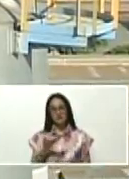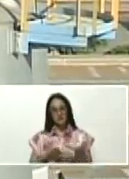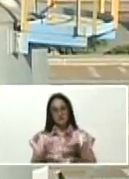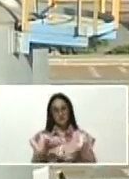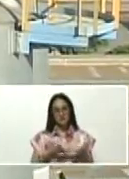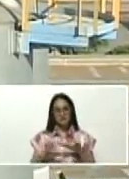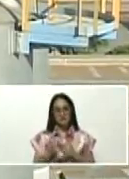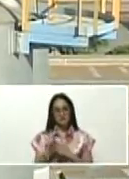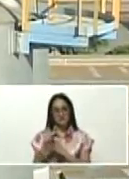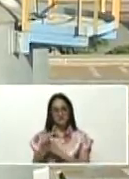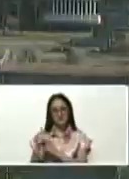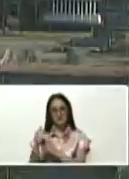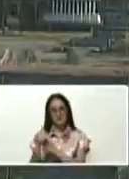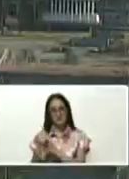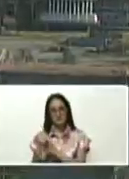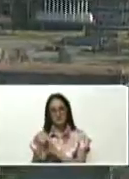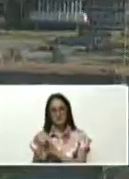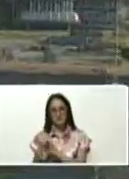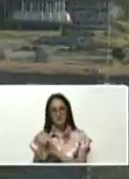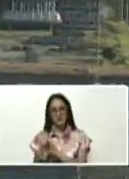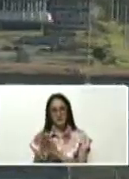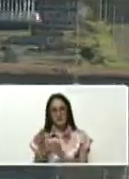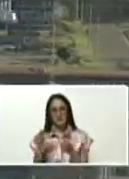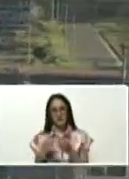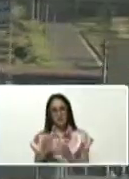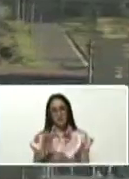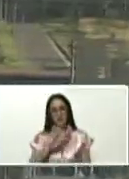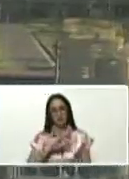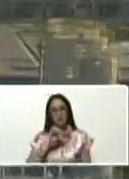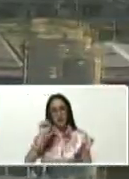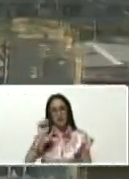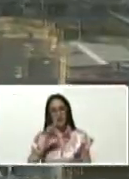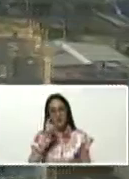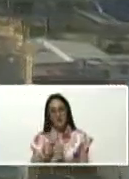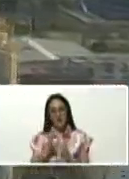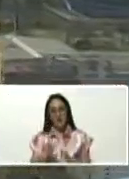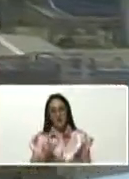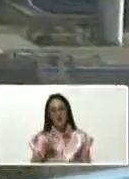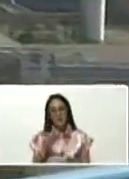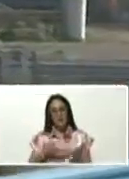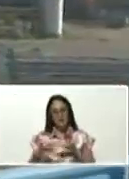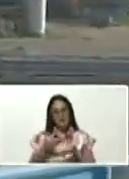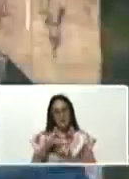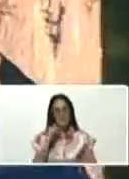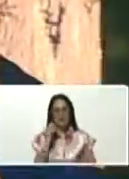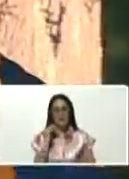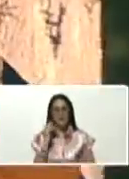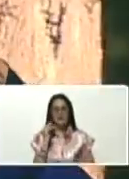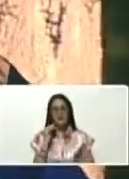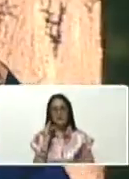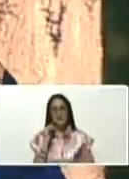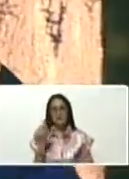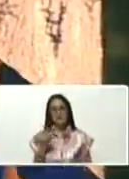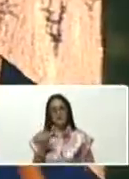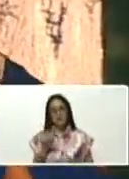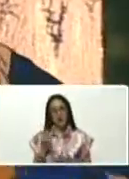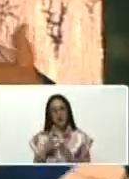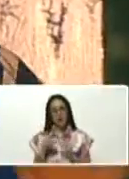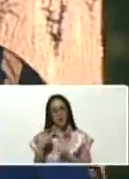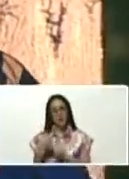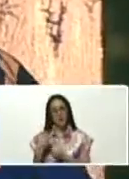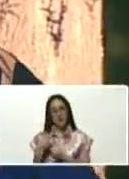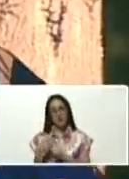nuestros dirigentes de la Central Bolivariana Socialista de Trabajadores, también compartiendo sus experiencias, y de verdad que fue todo muy